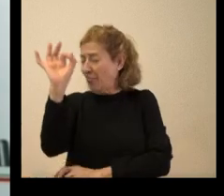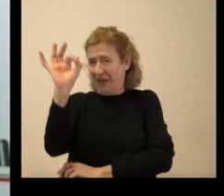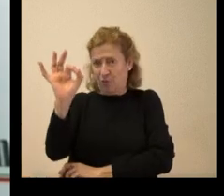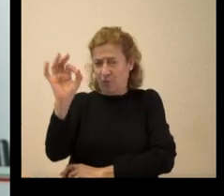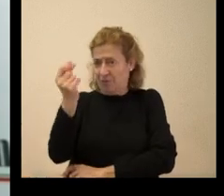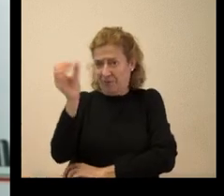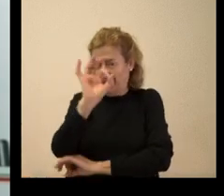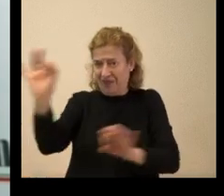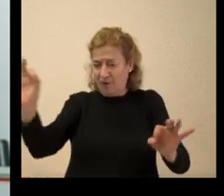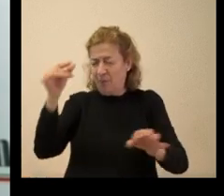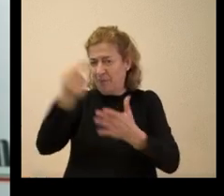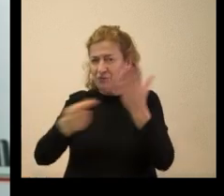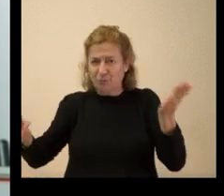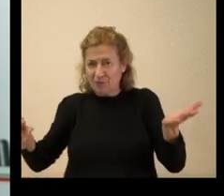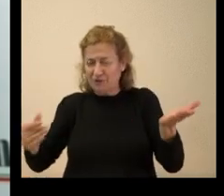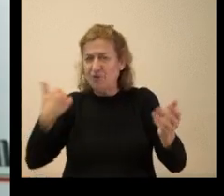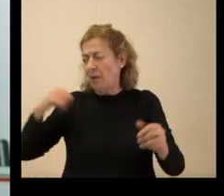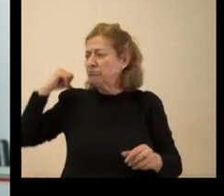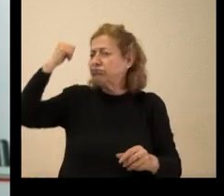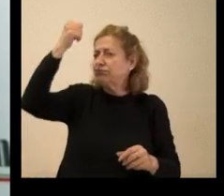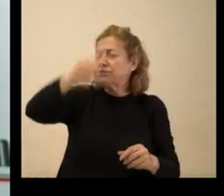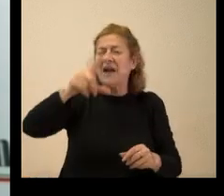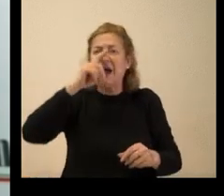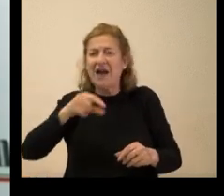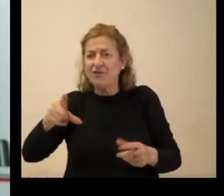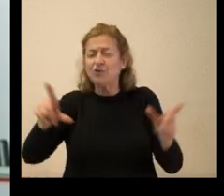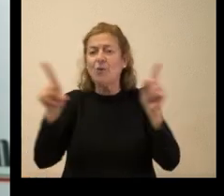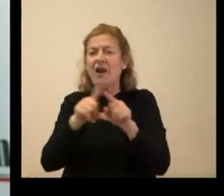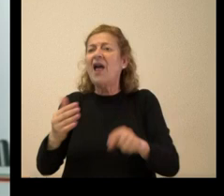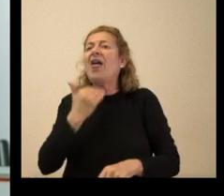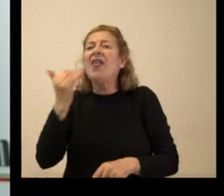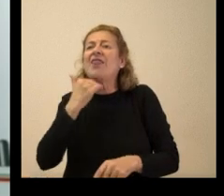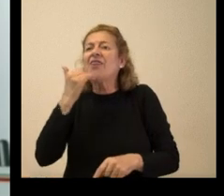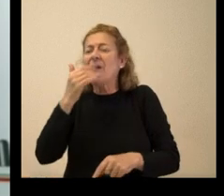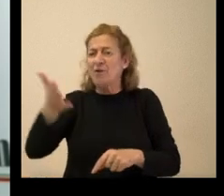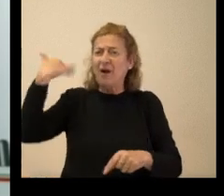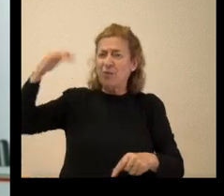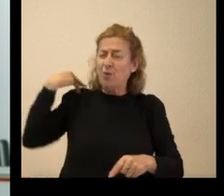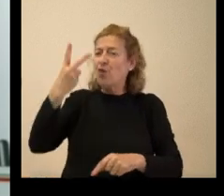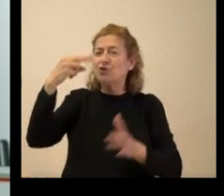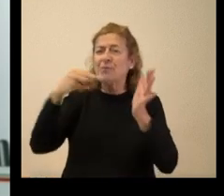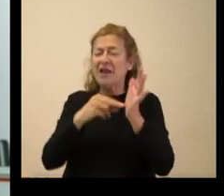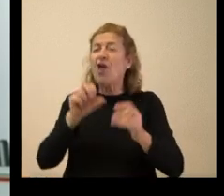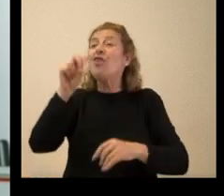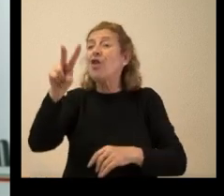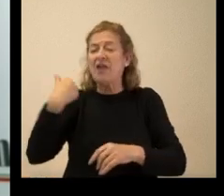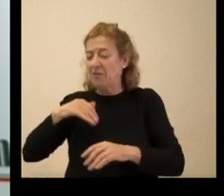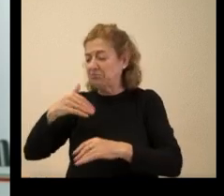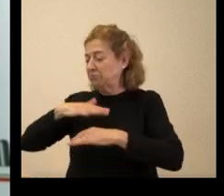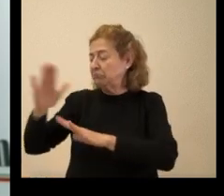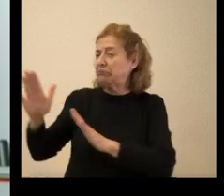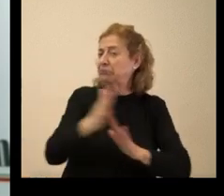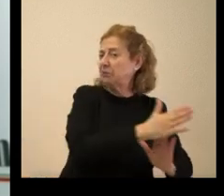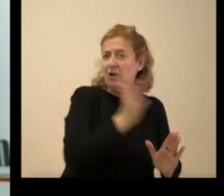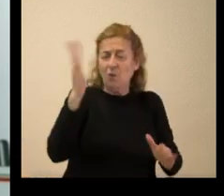en el presupuesto llevamos Algunos años así el cilog de Zamora se descartó ya en 2012 y no se ha vuelto a saber nada porque